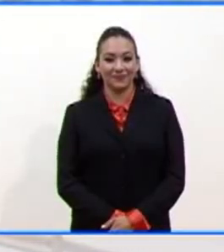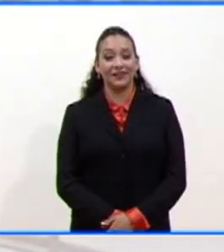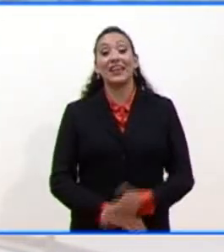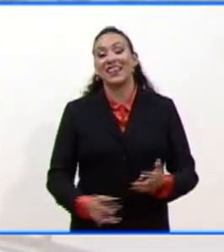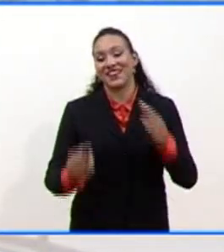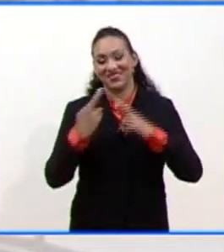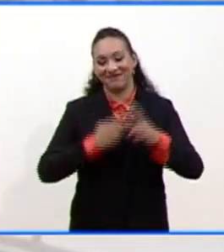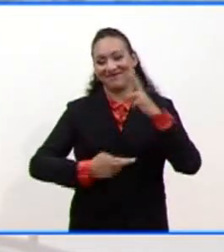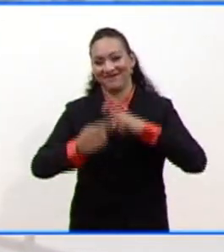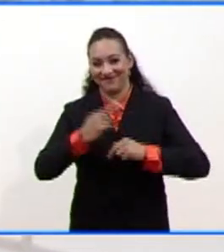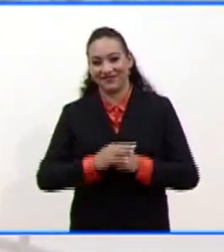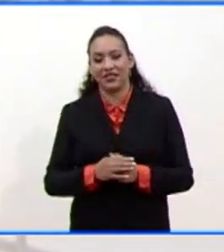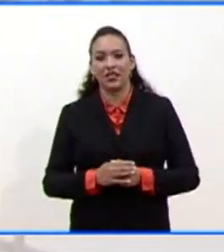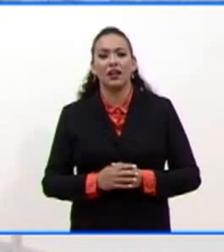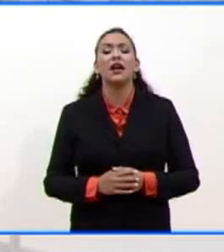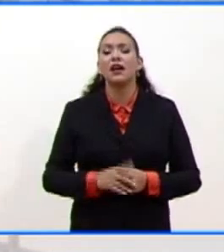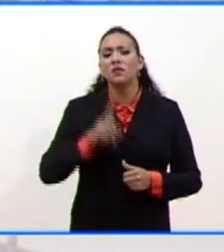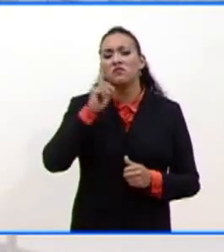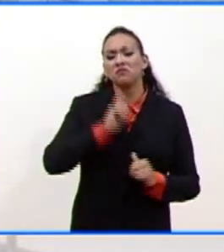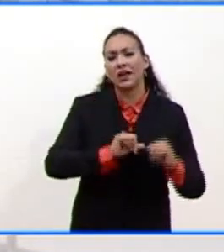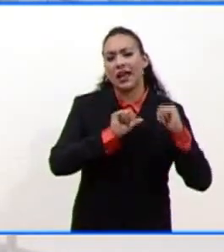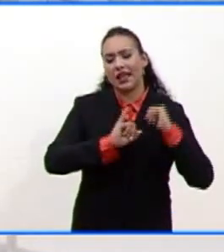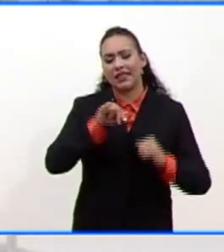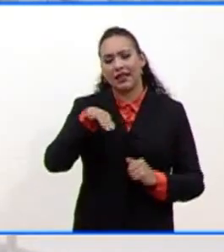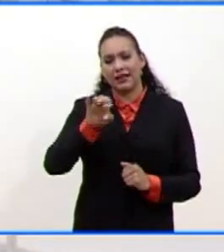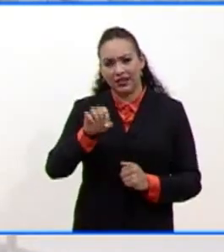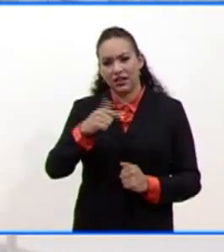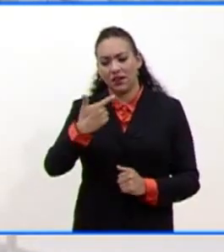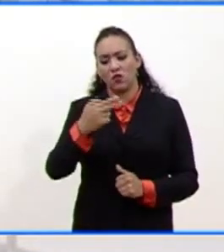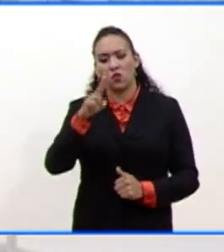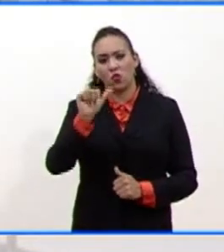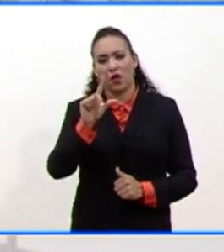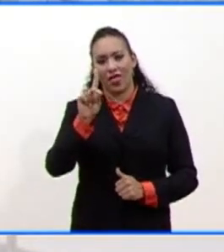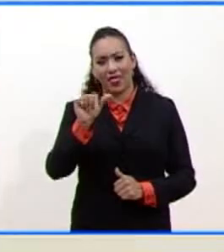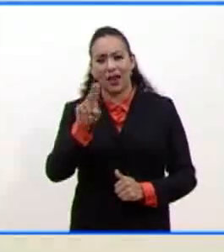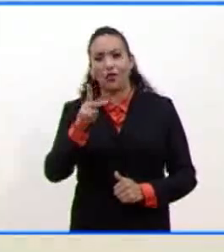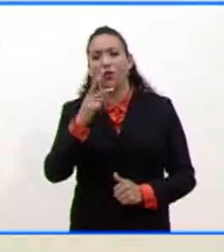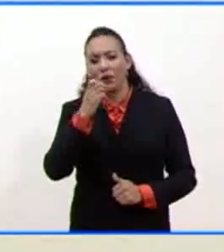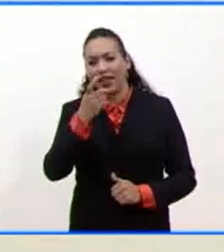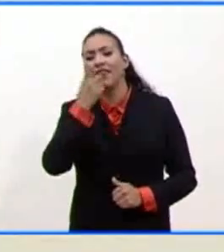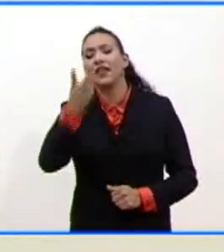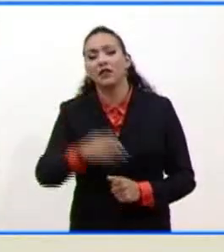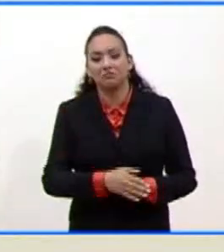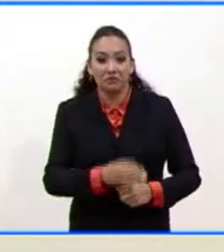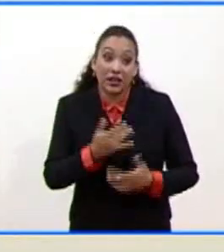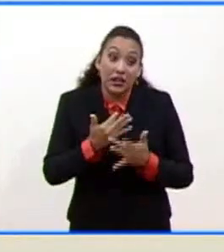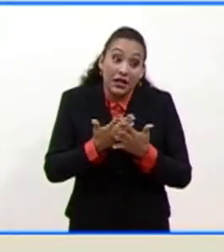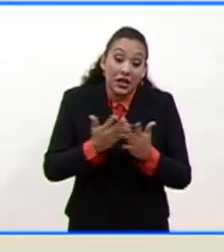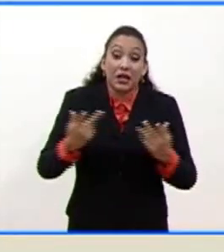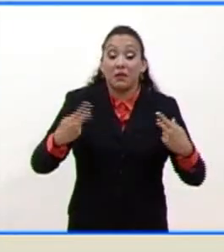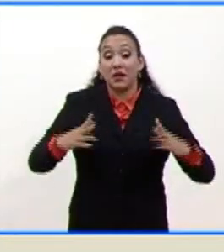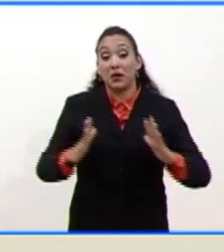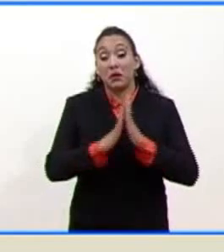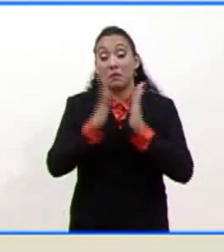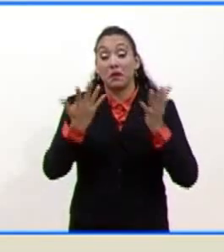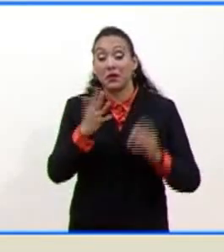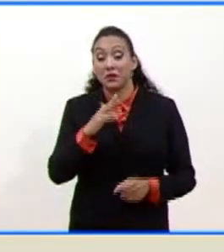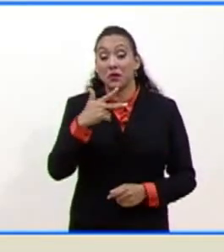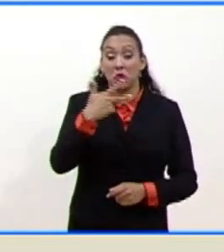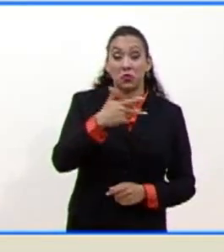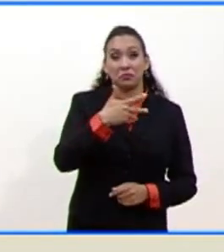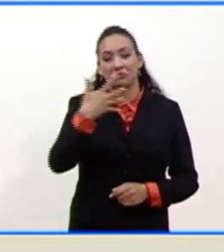Ya estamos de regreso. La consejera presidenta del INE, Guadalupe Tadei, reveló que se espera una participación ciudadana de entre el 8 y